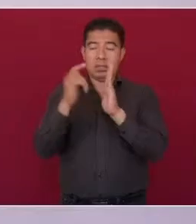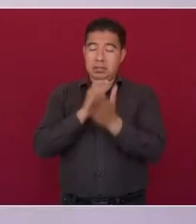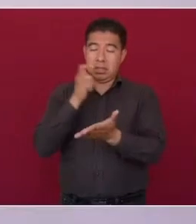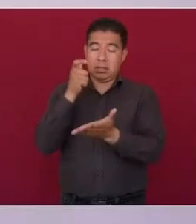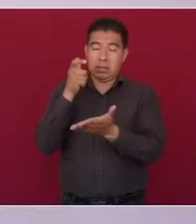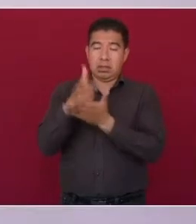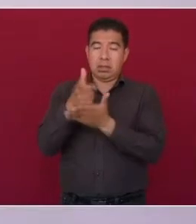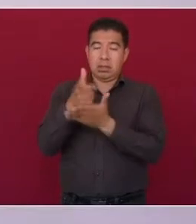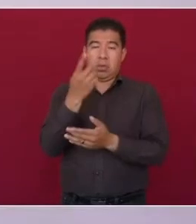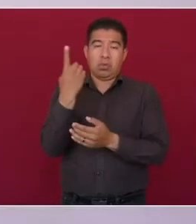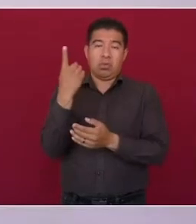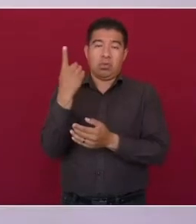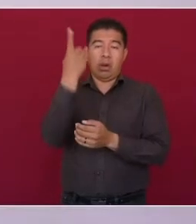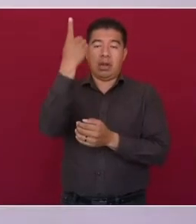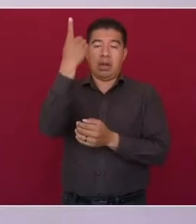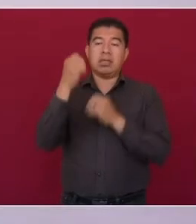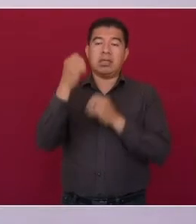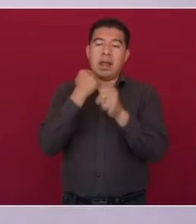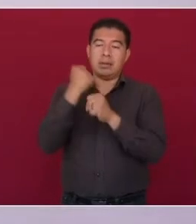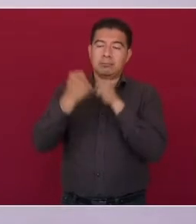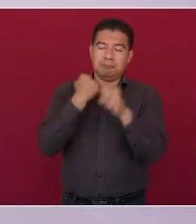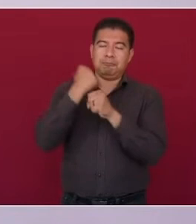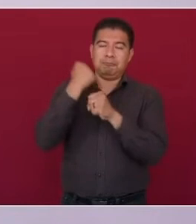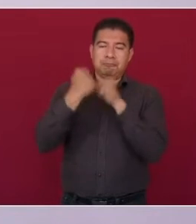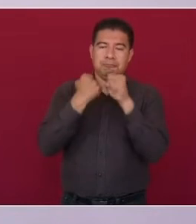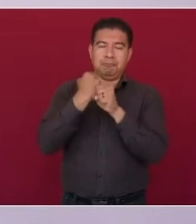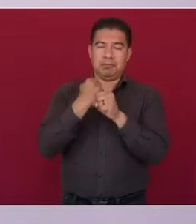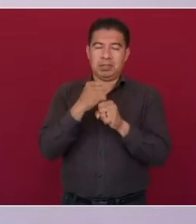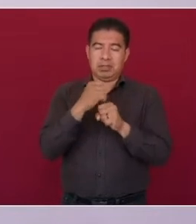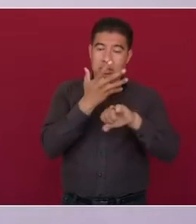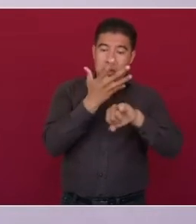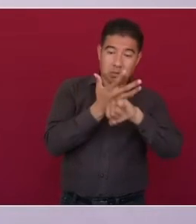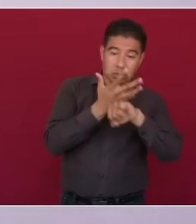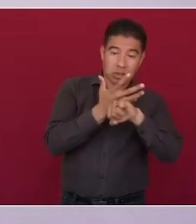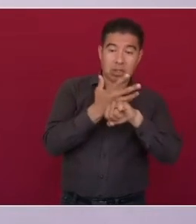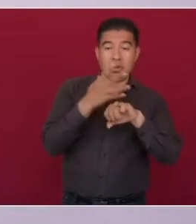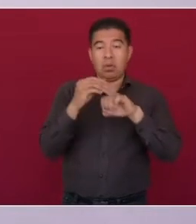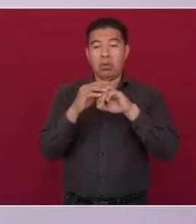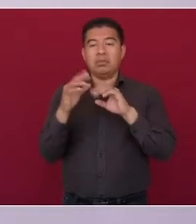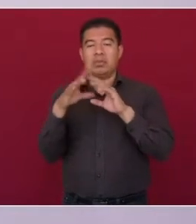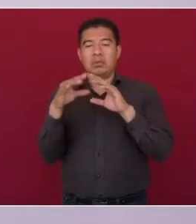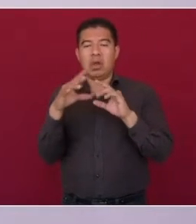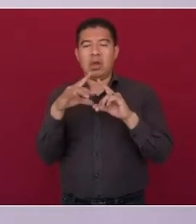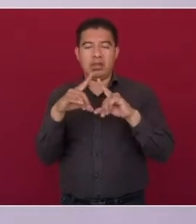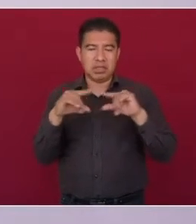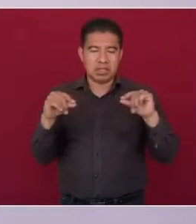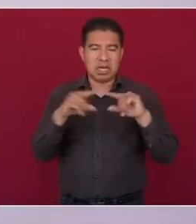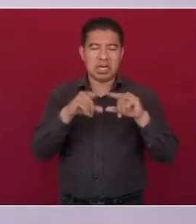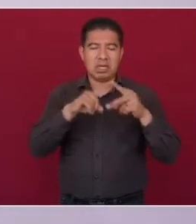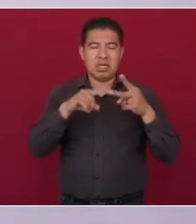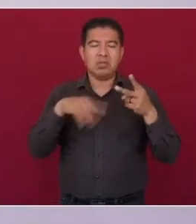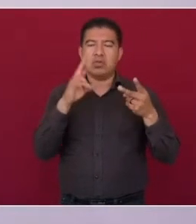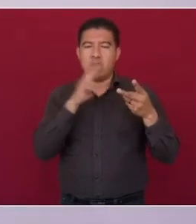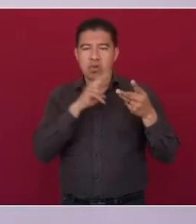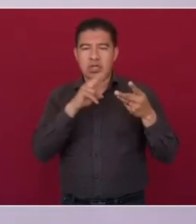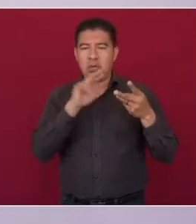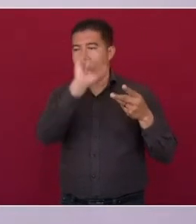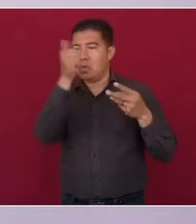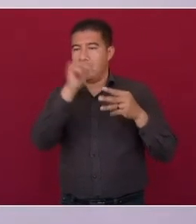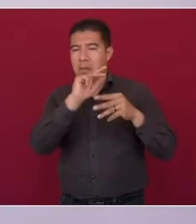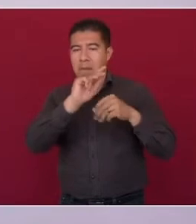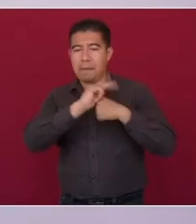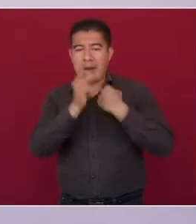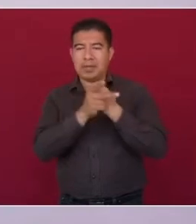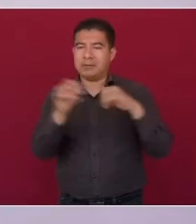Ni en Estados Unidos, ni en China, ni en Rusia, ni en ningún país se